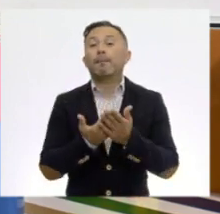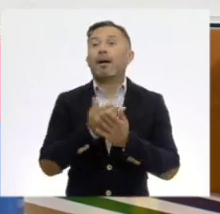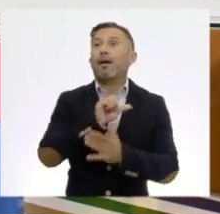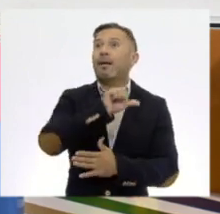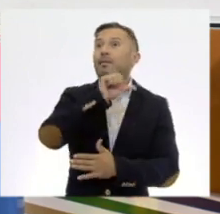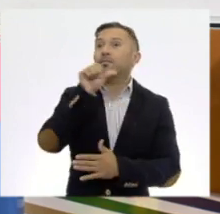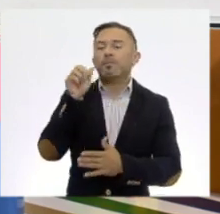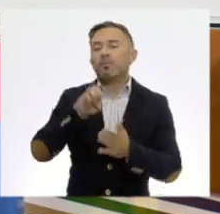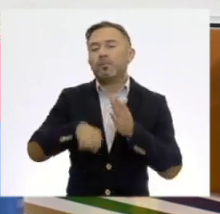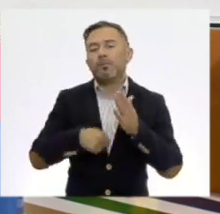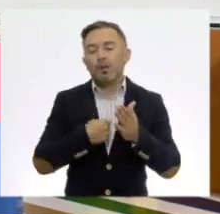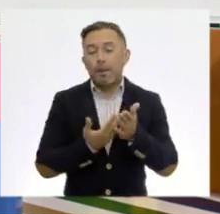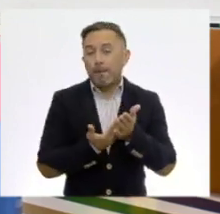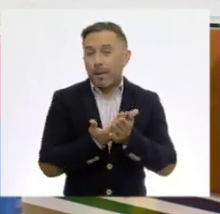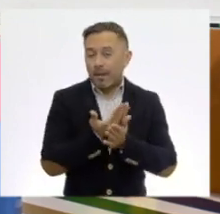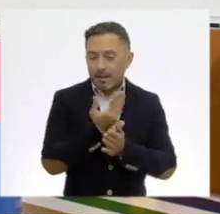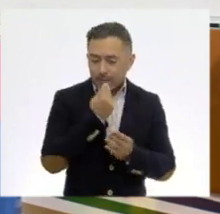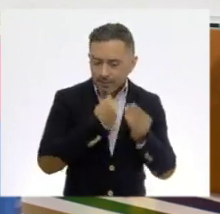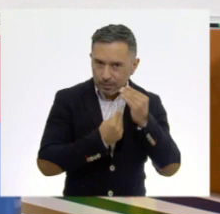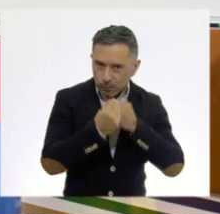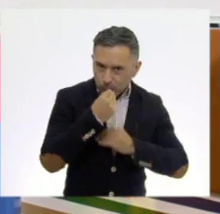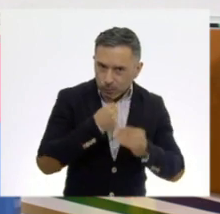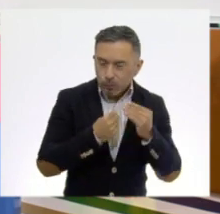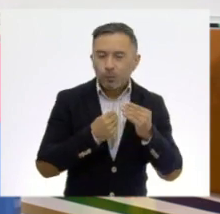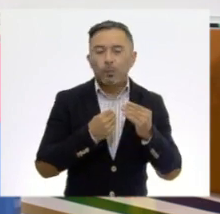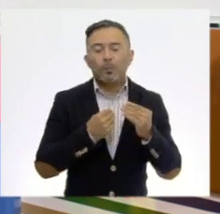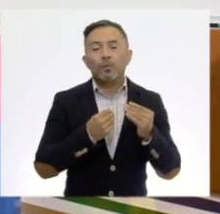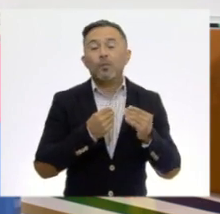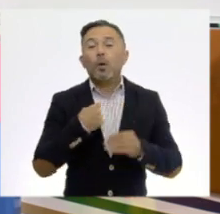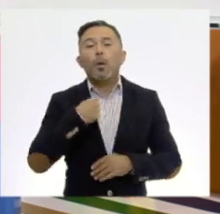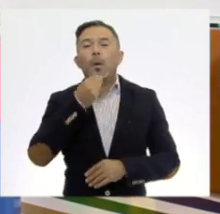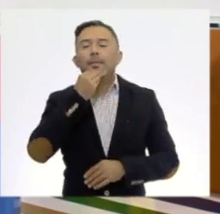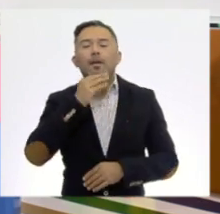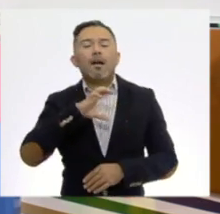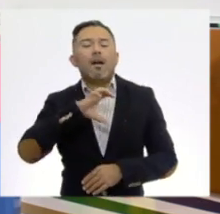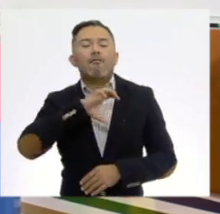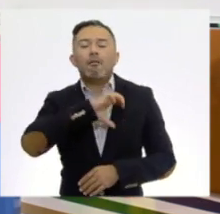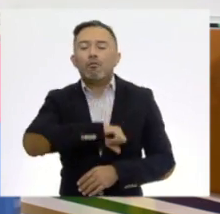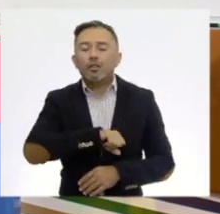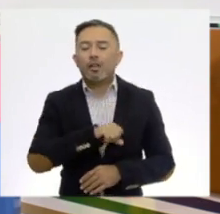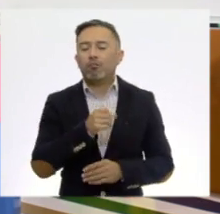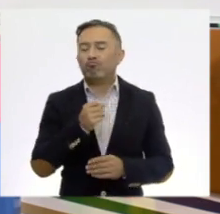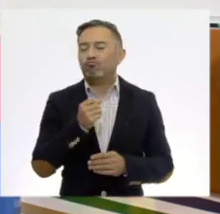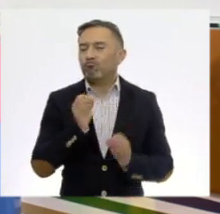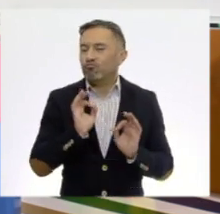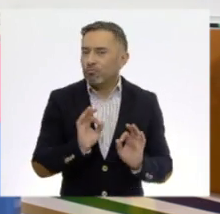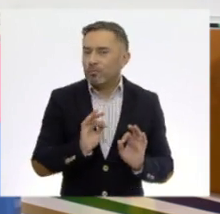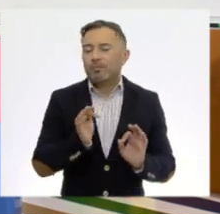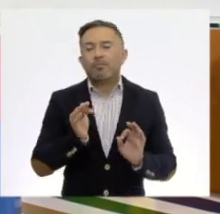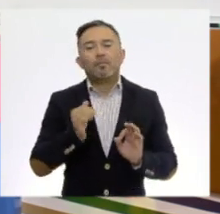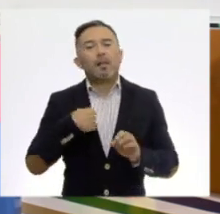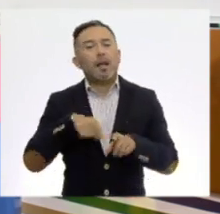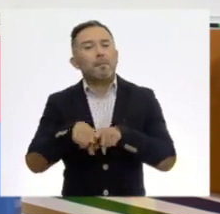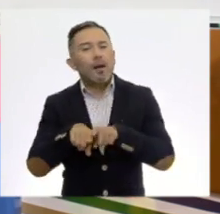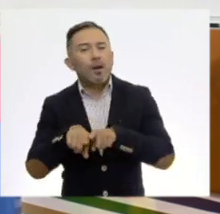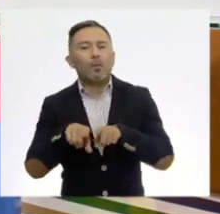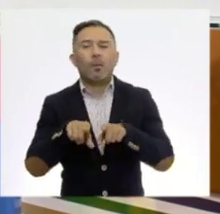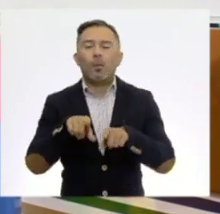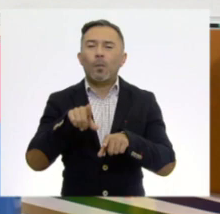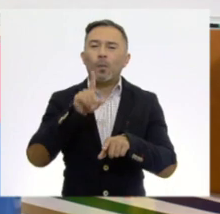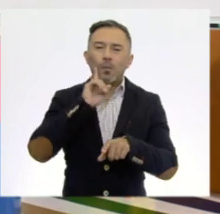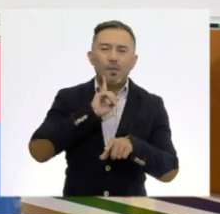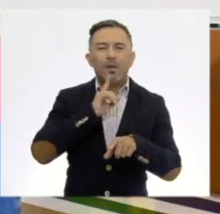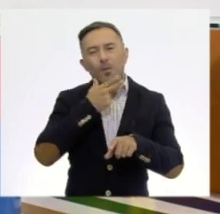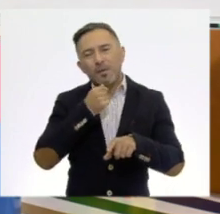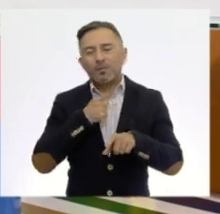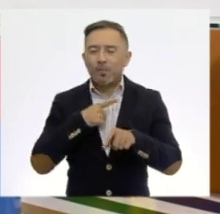yo desayuno, sé cuándo estoy comiendo mi comida favorita, juego con mis hermanos, con mis hermanas,